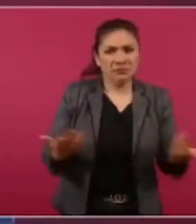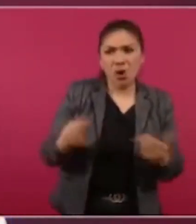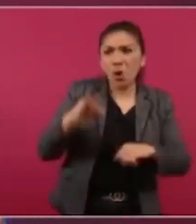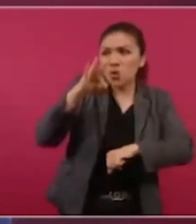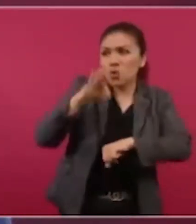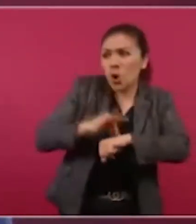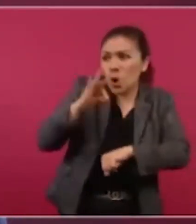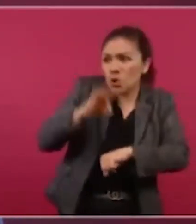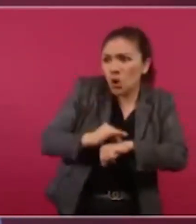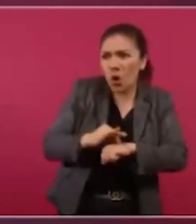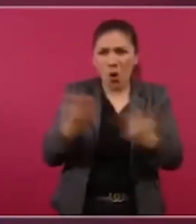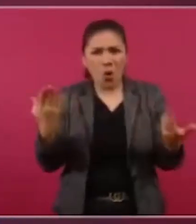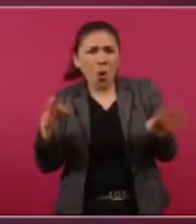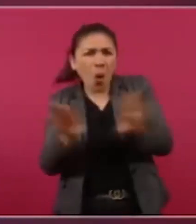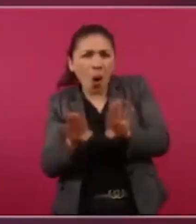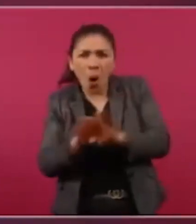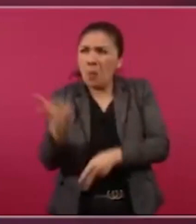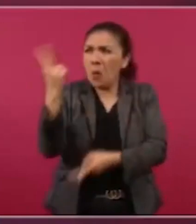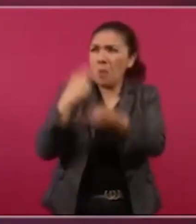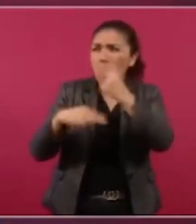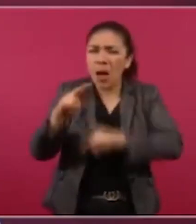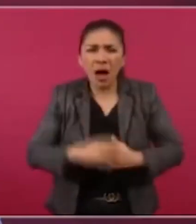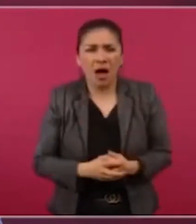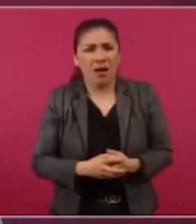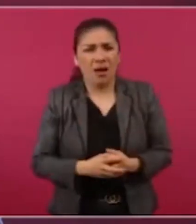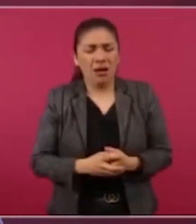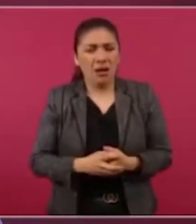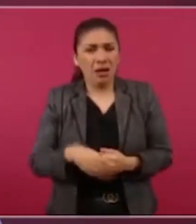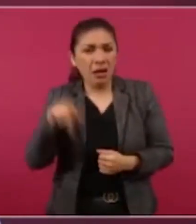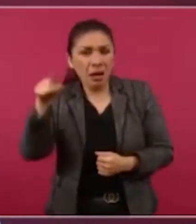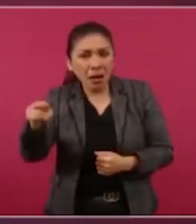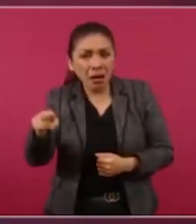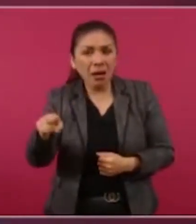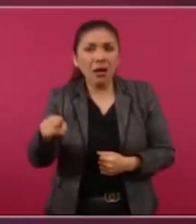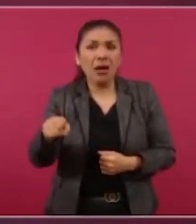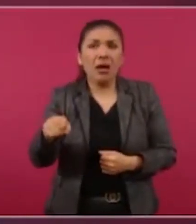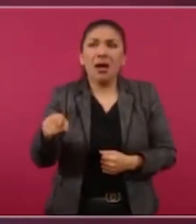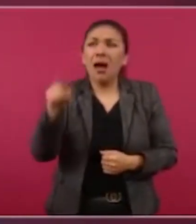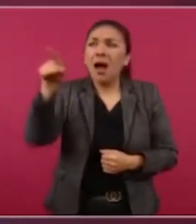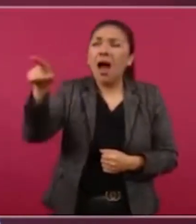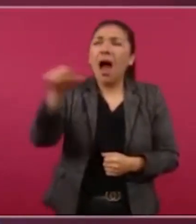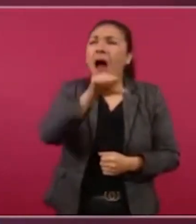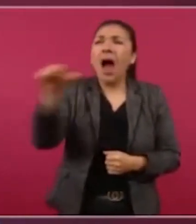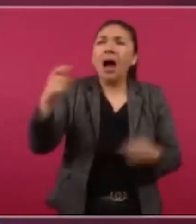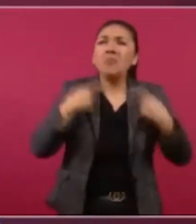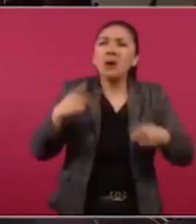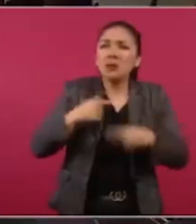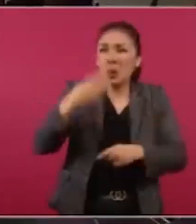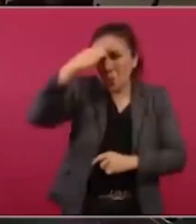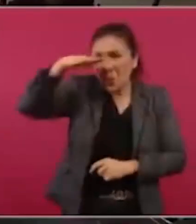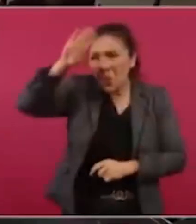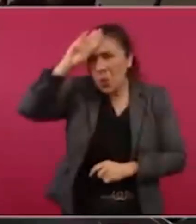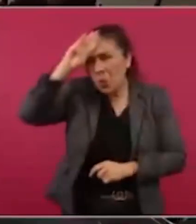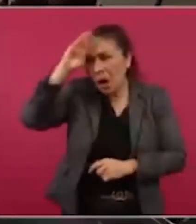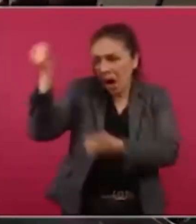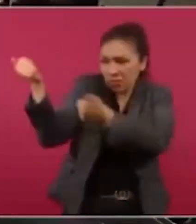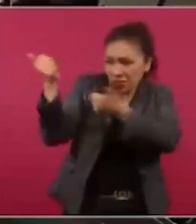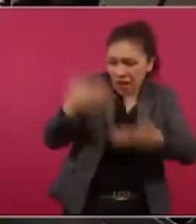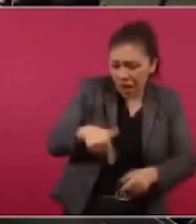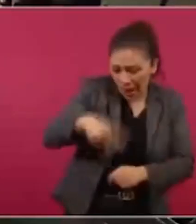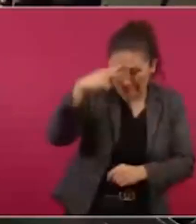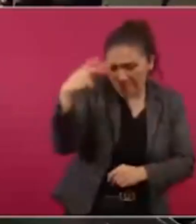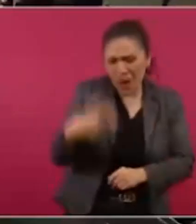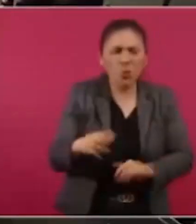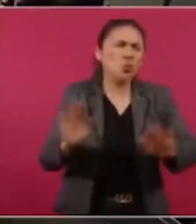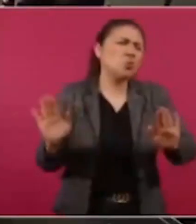colapso del silicon Valley Bank y del signo tour Bank en los Estados Unidos está bien la economía y para que tenga nota ahora no es como en los tiempos de